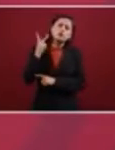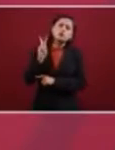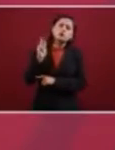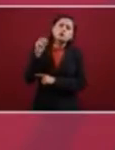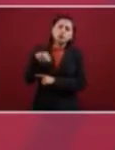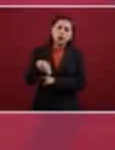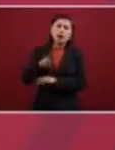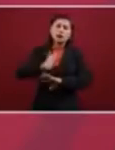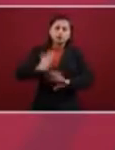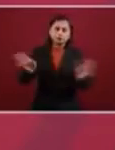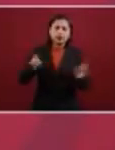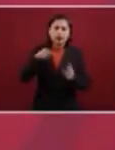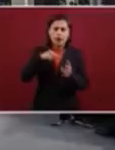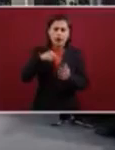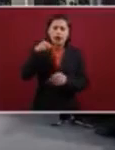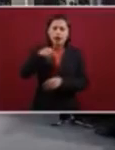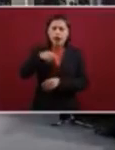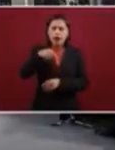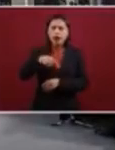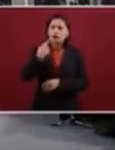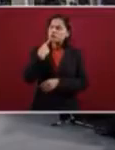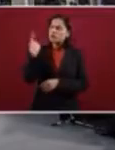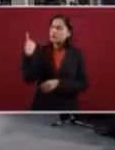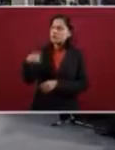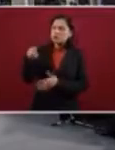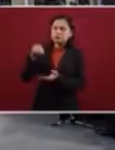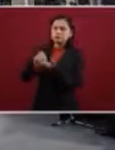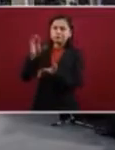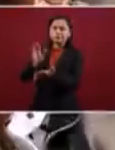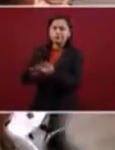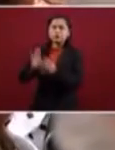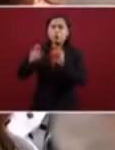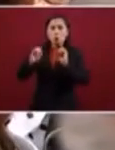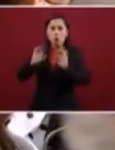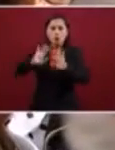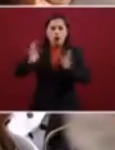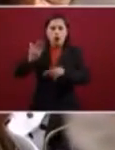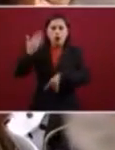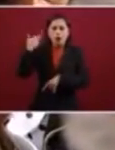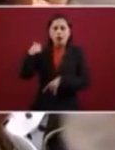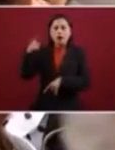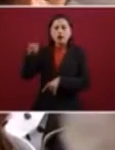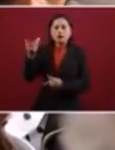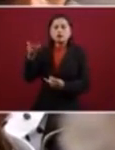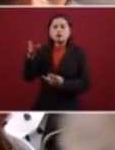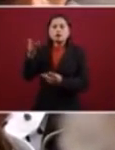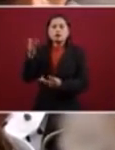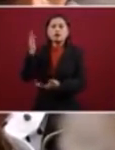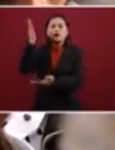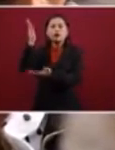a presentar su queja o ya la presentó en la OEA,